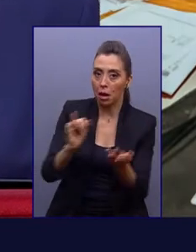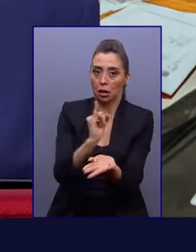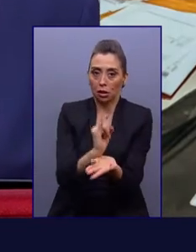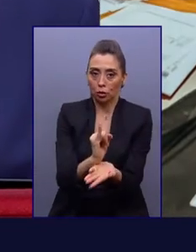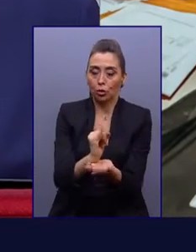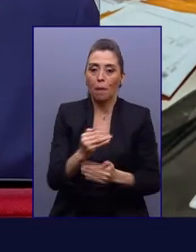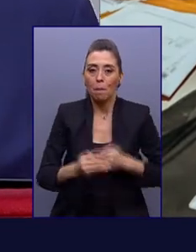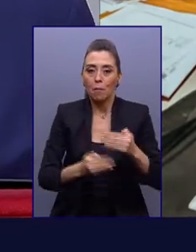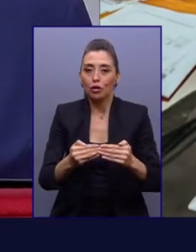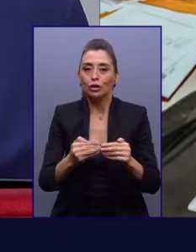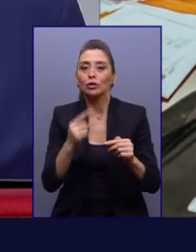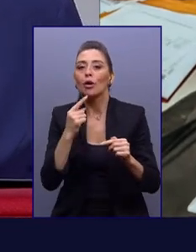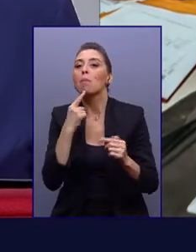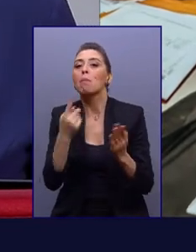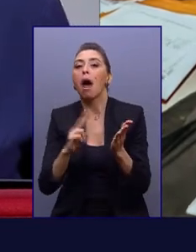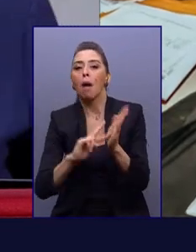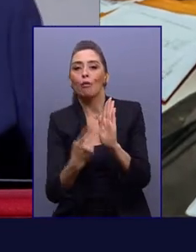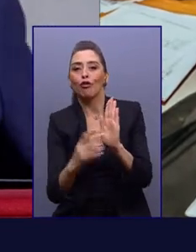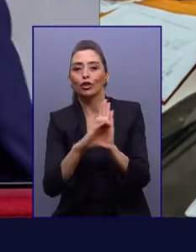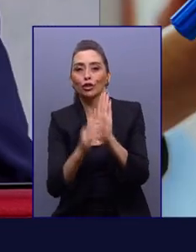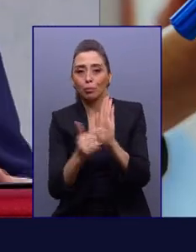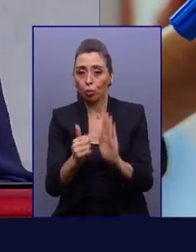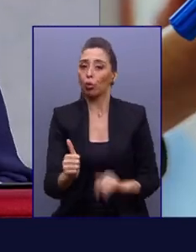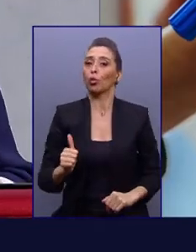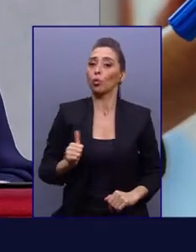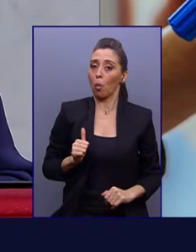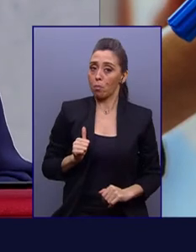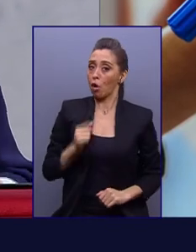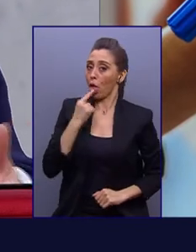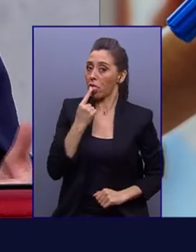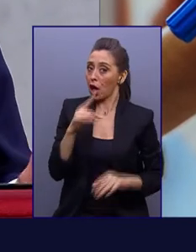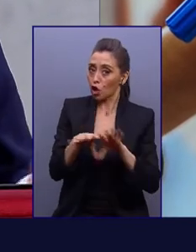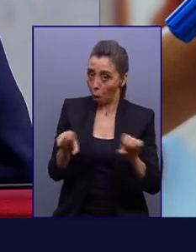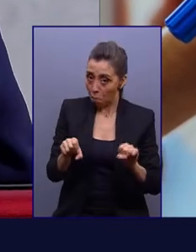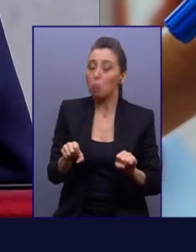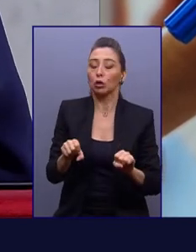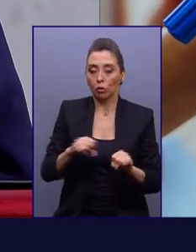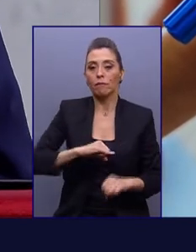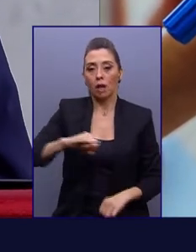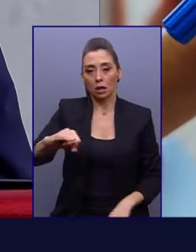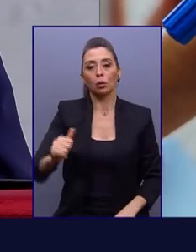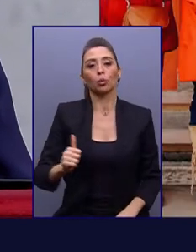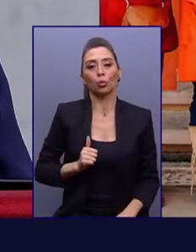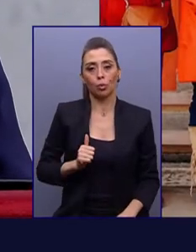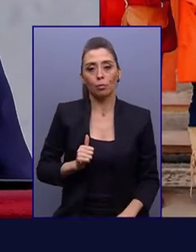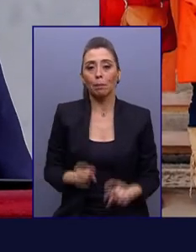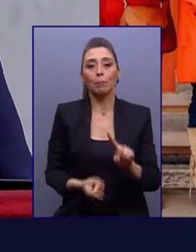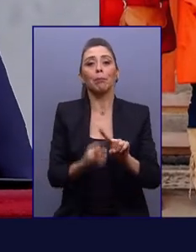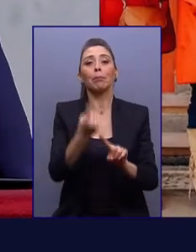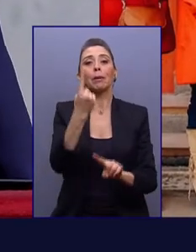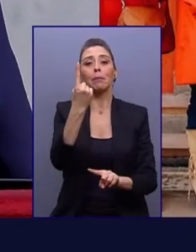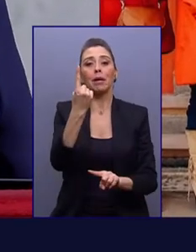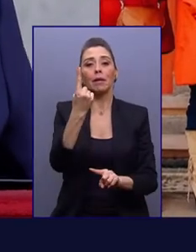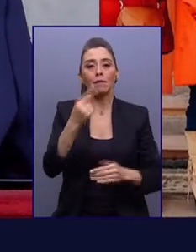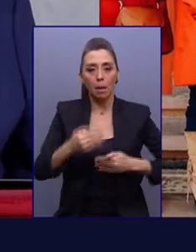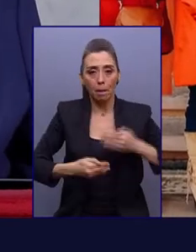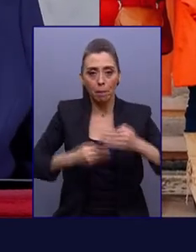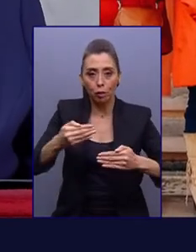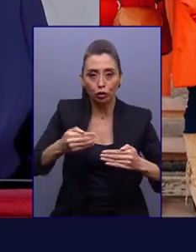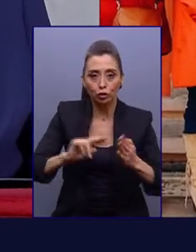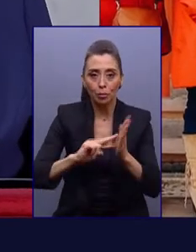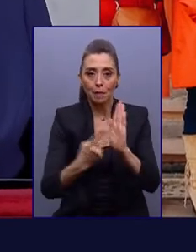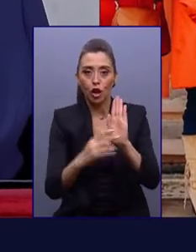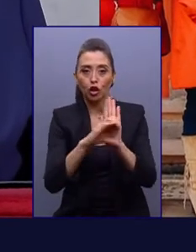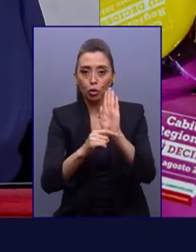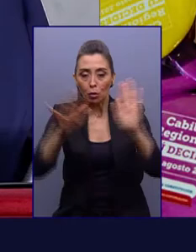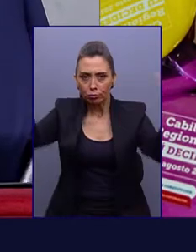institucional el proceso constituyente. Hemos cumplido nuestro compromiso y lo seguiremos cumpliendo. Por primera vez tenemos un proceso constituyente